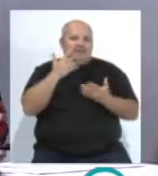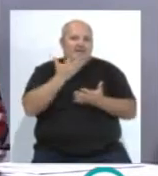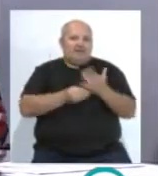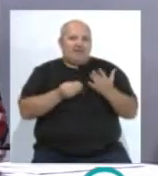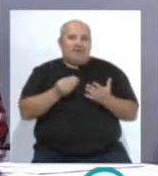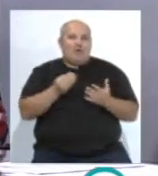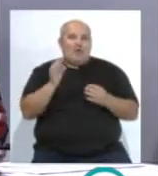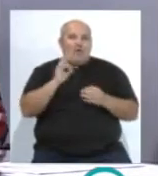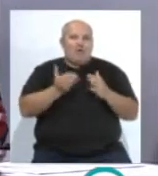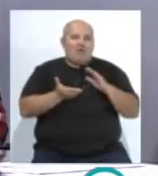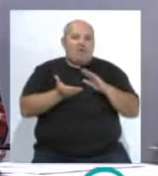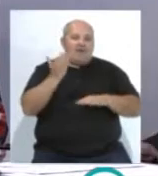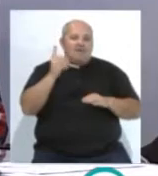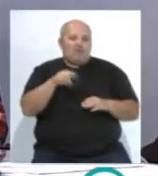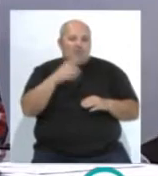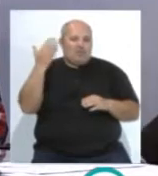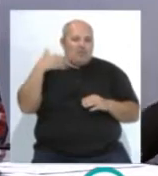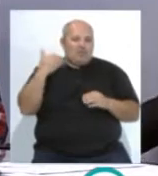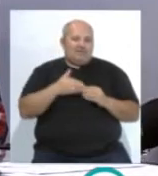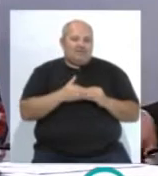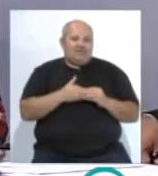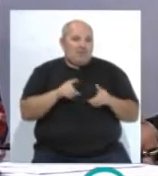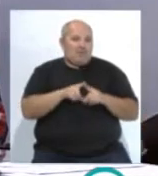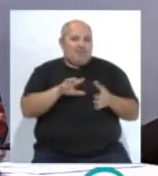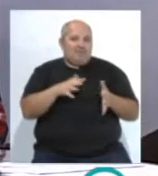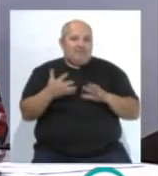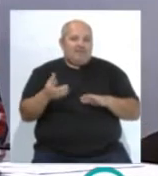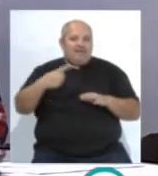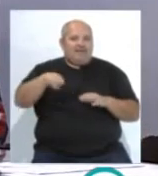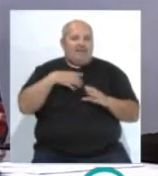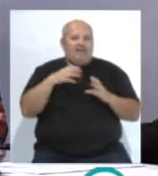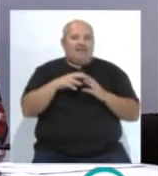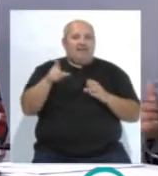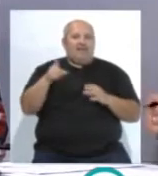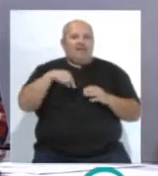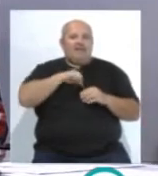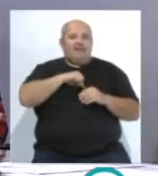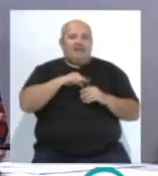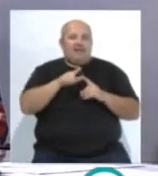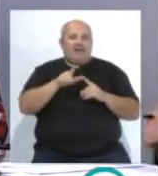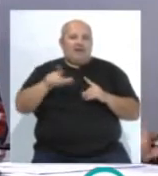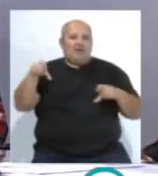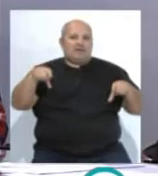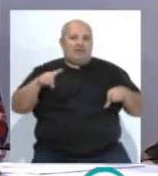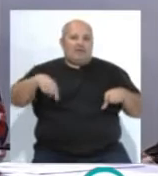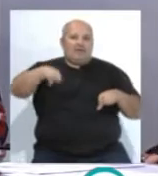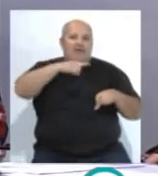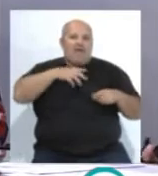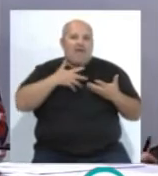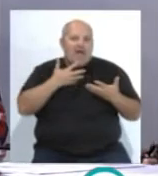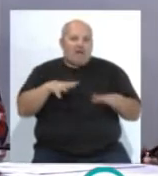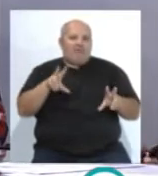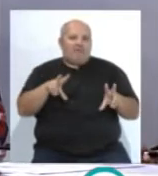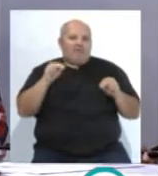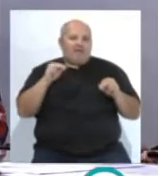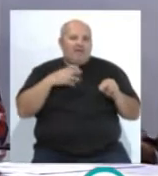hubiera habido ascenso o no lo hubiera habido, nadie se hubiera enterado. Yo creo que ellos, ese autobús, no puede estar muy lejos del estadio. Y aunque lo esté, una vez